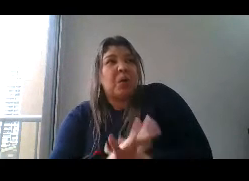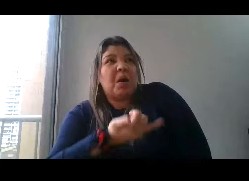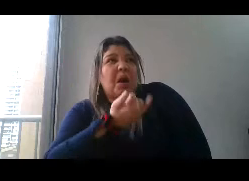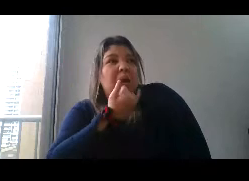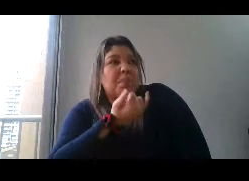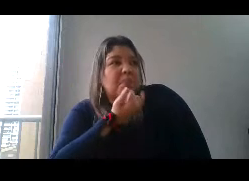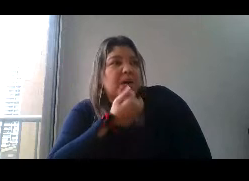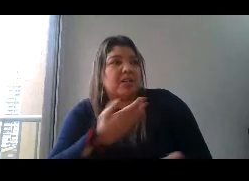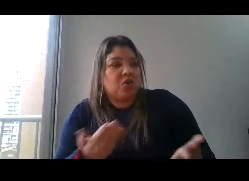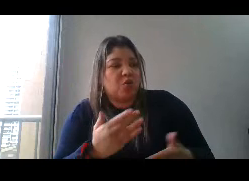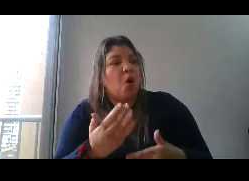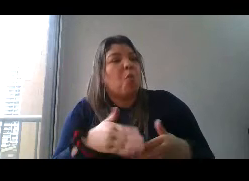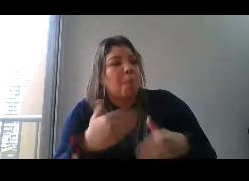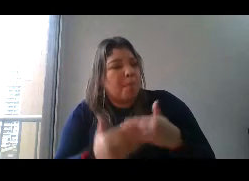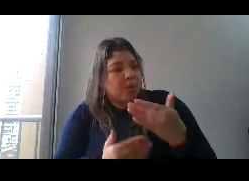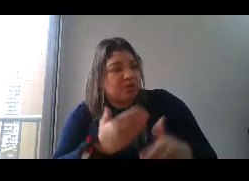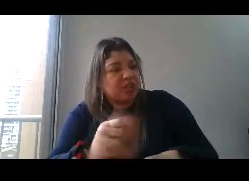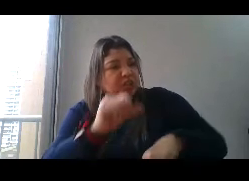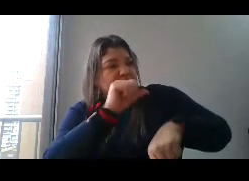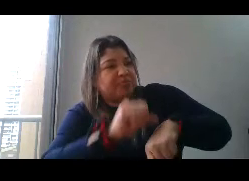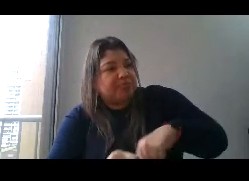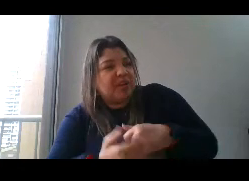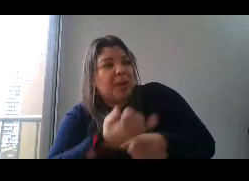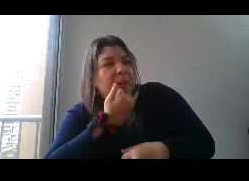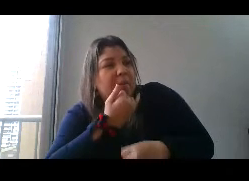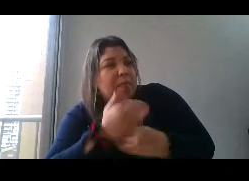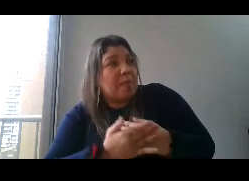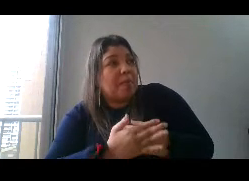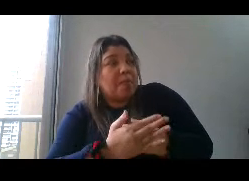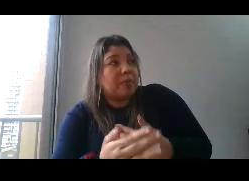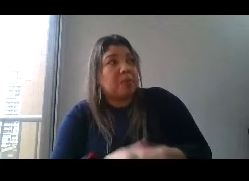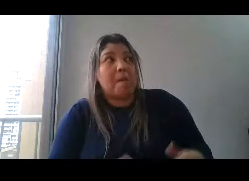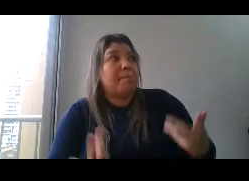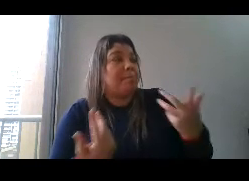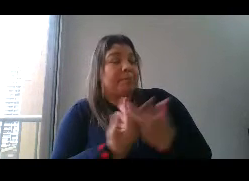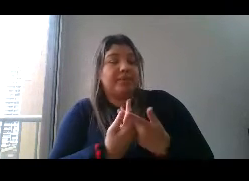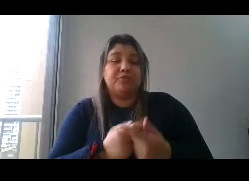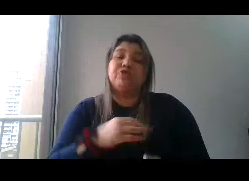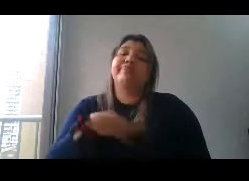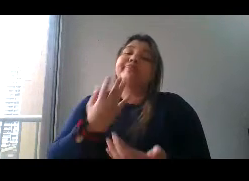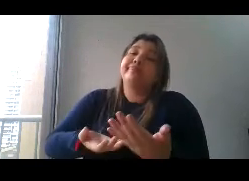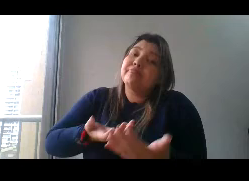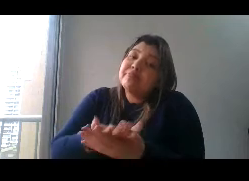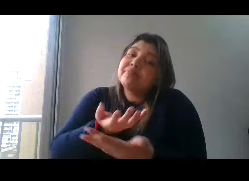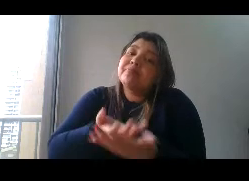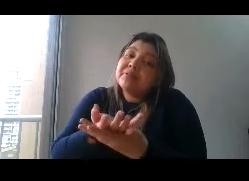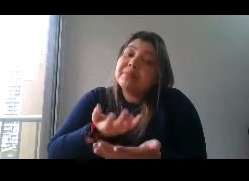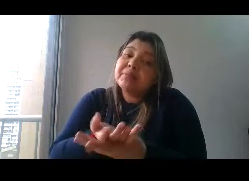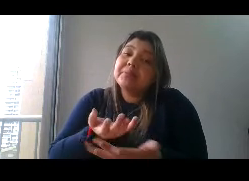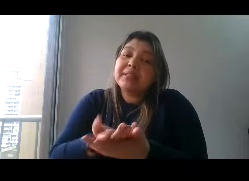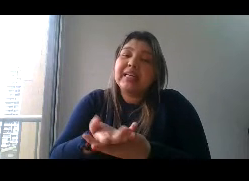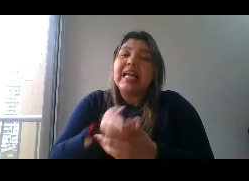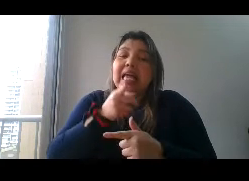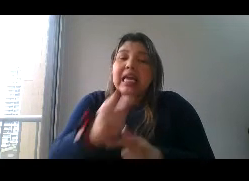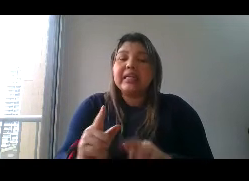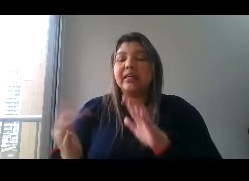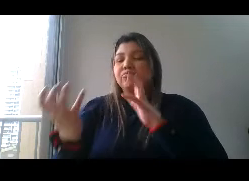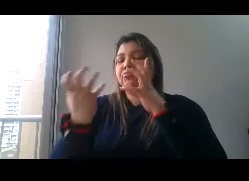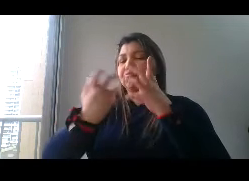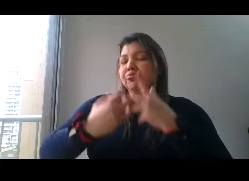procedimiento que le iban a realizar en ese momento dado. Entonces, mi recomendación es que esa parte, esa articulación entre